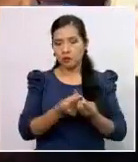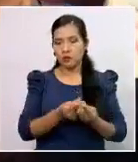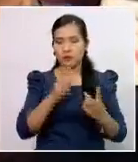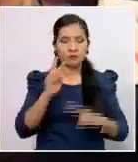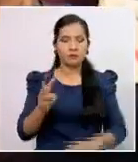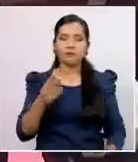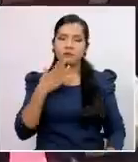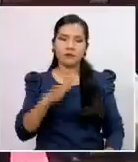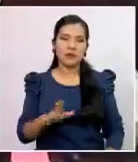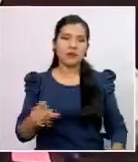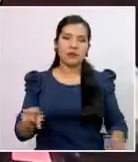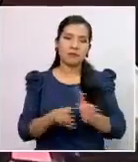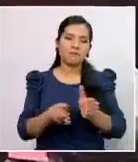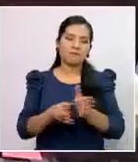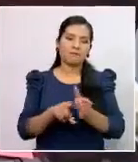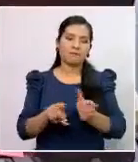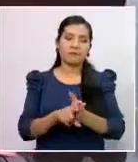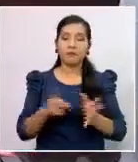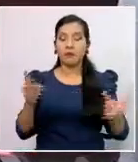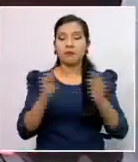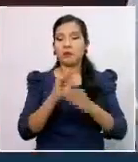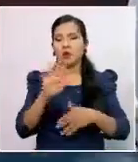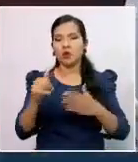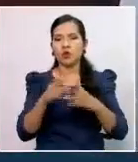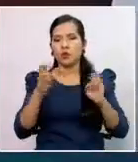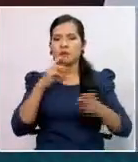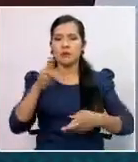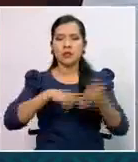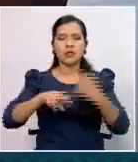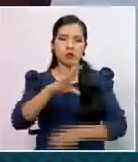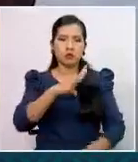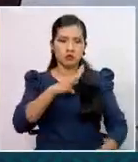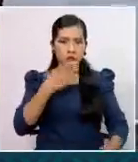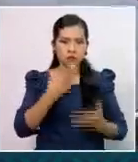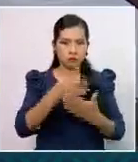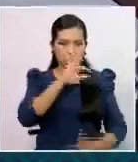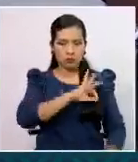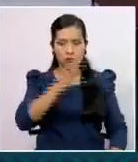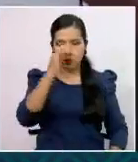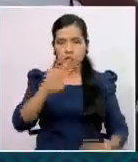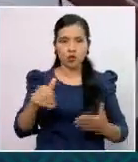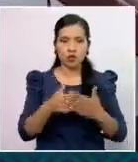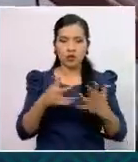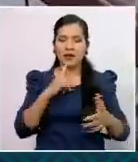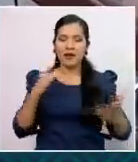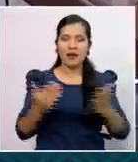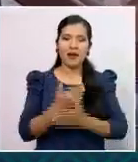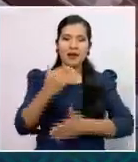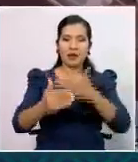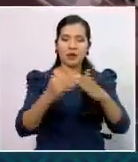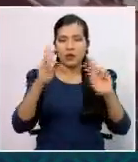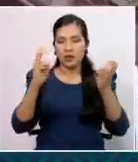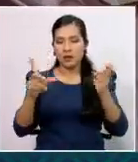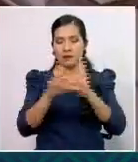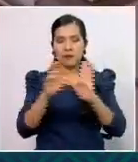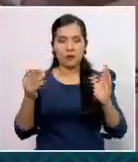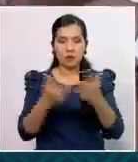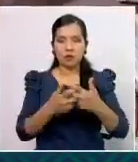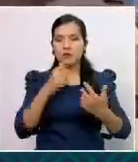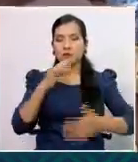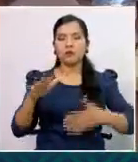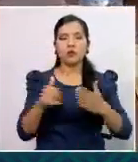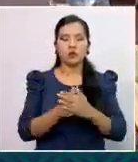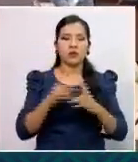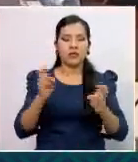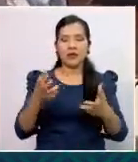absolutamente infundadas. Al contrario, la nueva redacción es ventajosa con relación a lo establecido en el actual Código Penal sobre el delito de terrorismo,